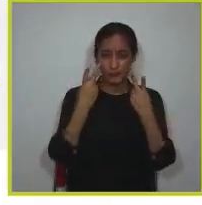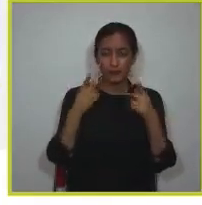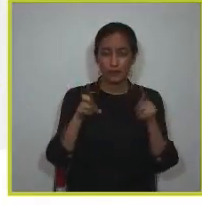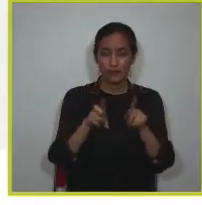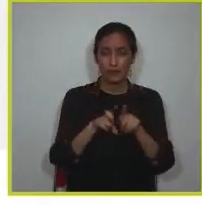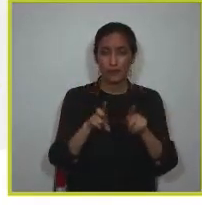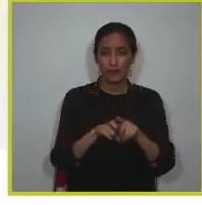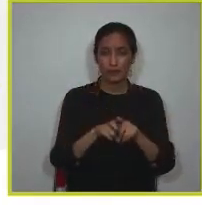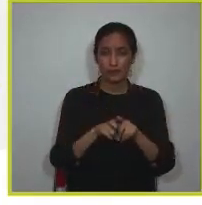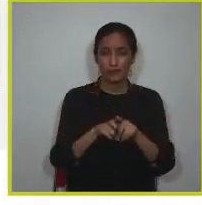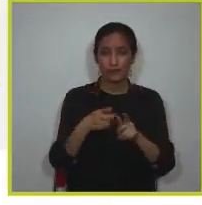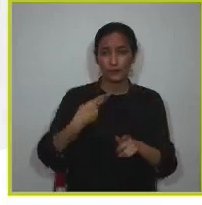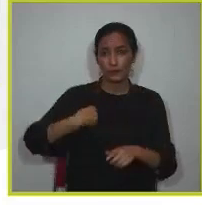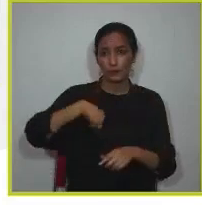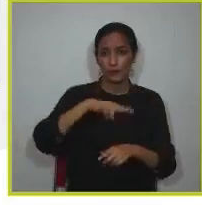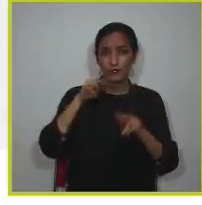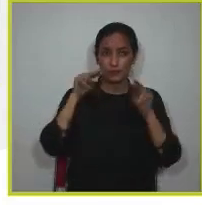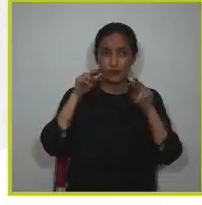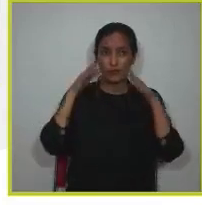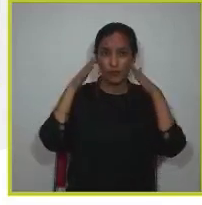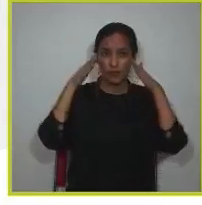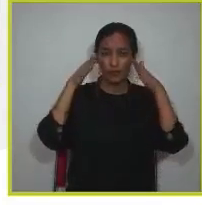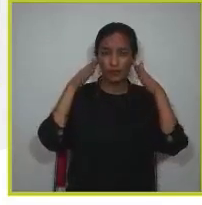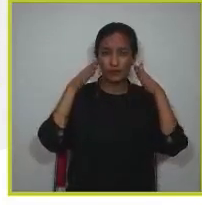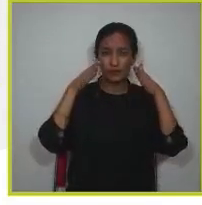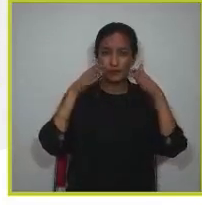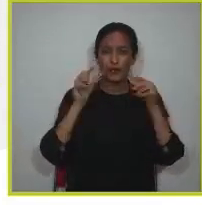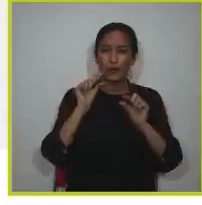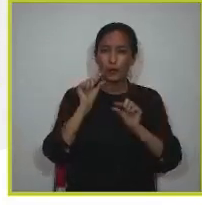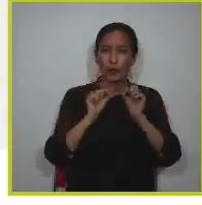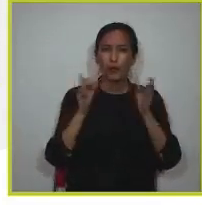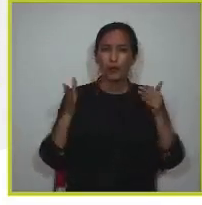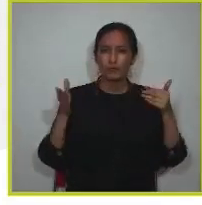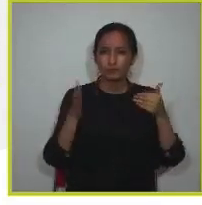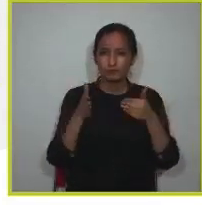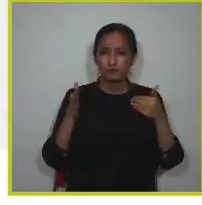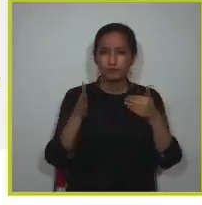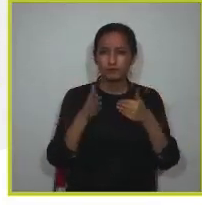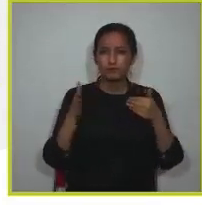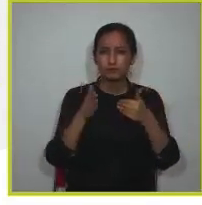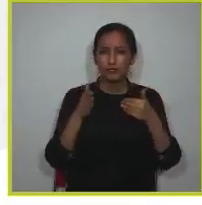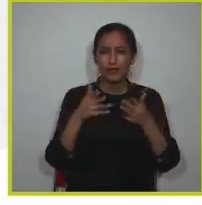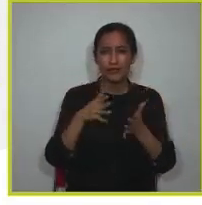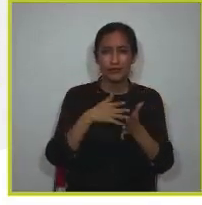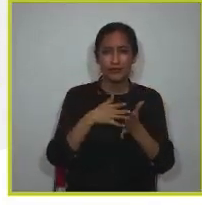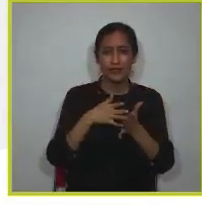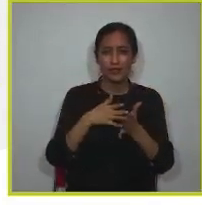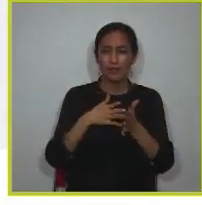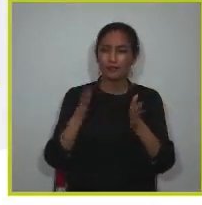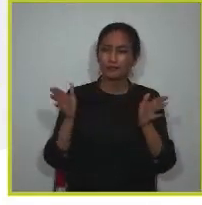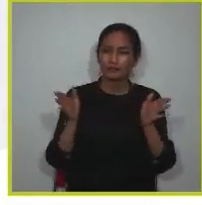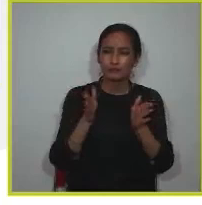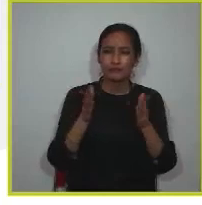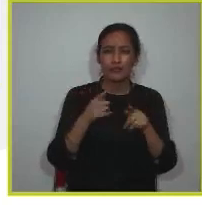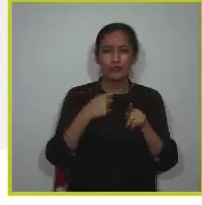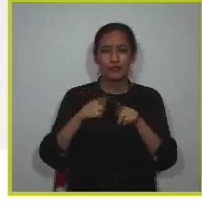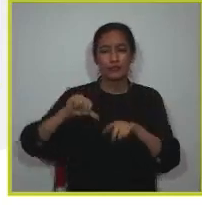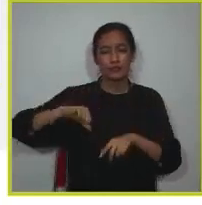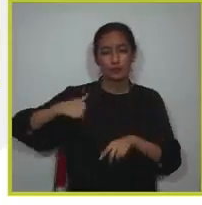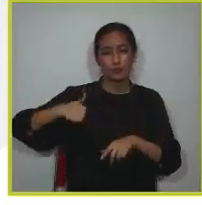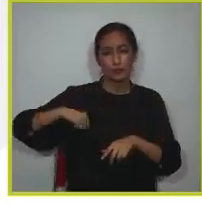que nuestro foco era ir reduciendo estas situaciones de vulnerabilidad que se pueden presentar en las